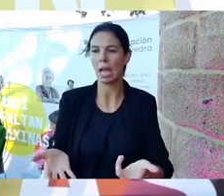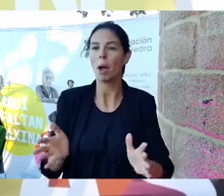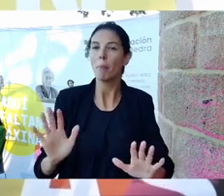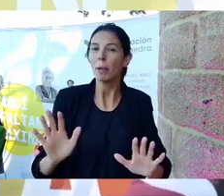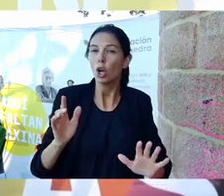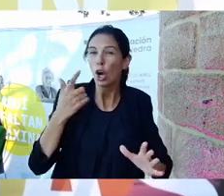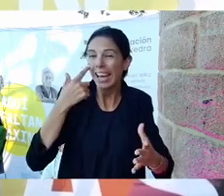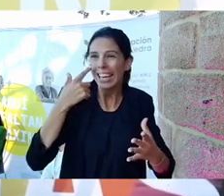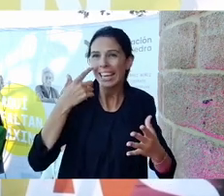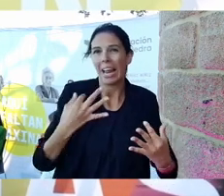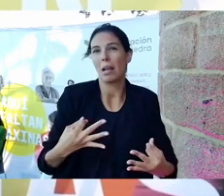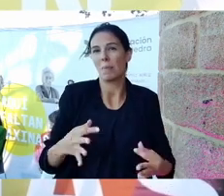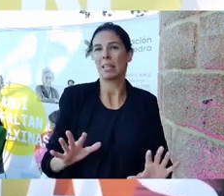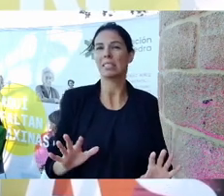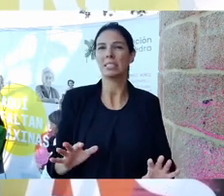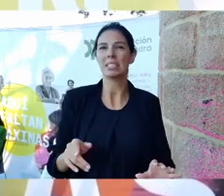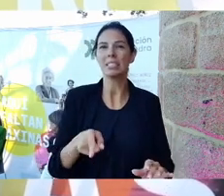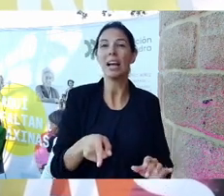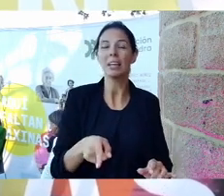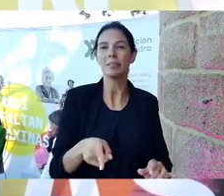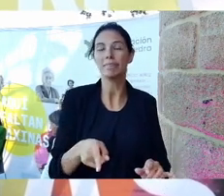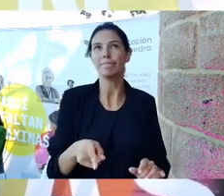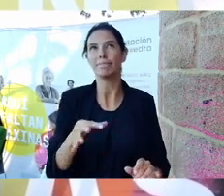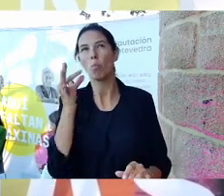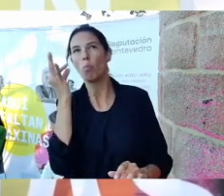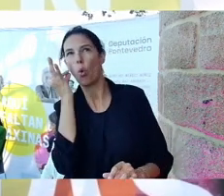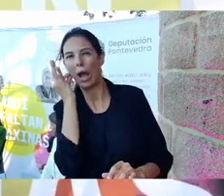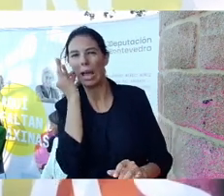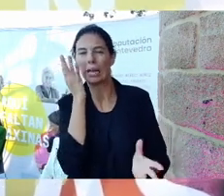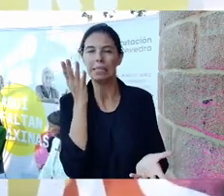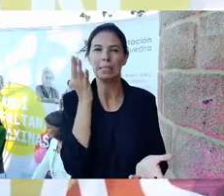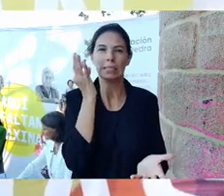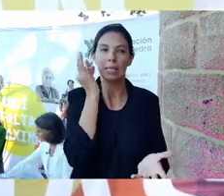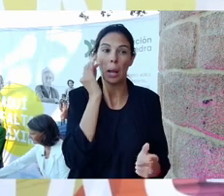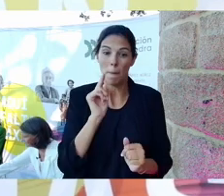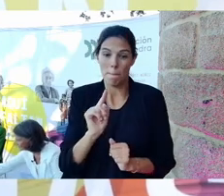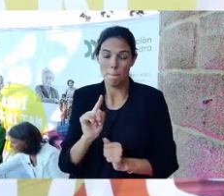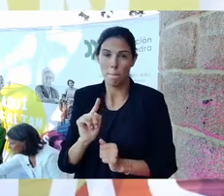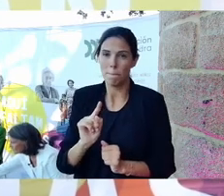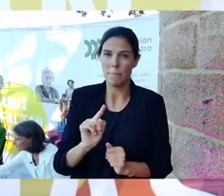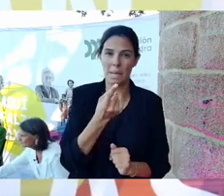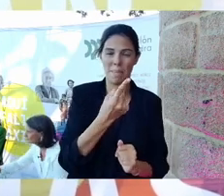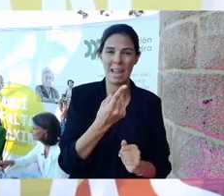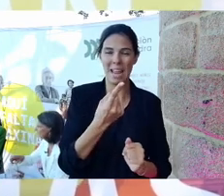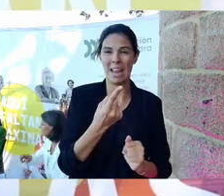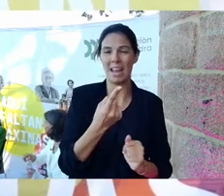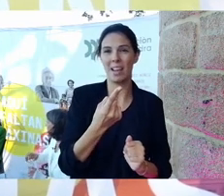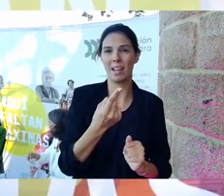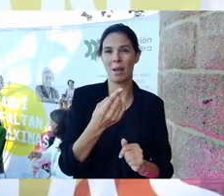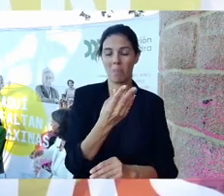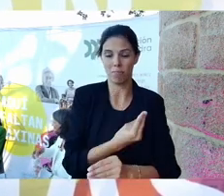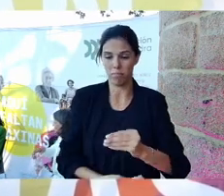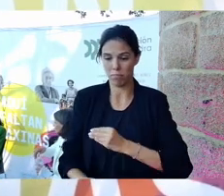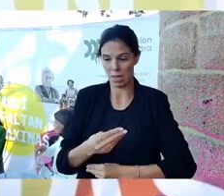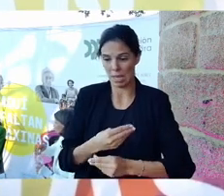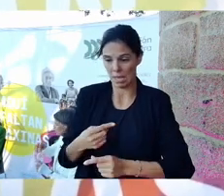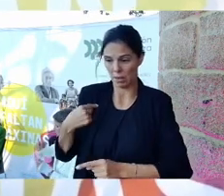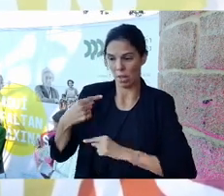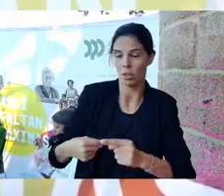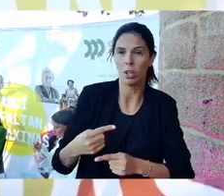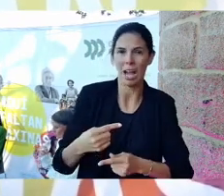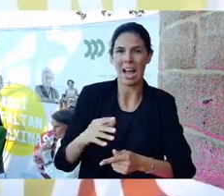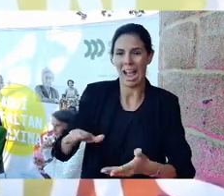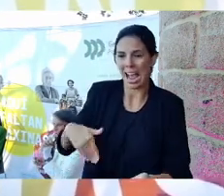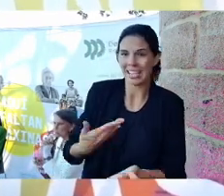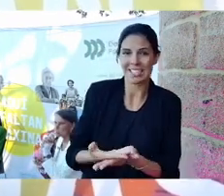en este momento, si bien es cierto que el hecho de ser mujer y ser la primera en la línea sucesoria